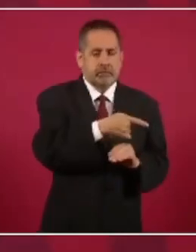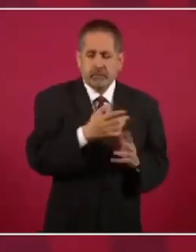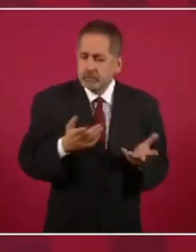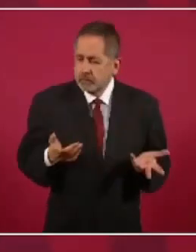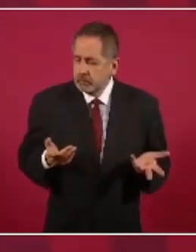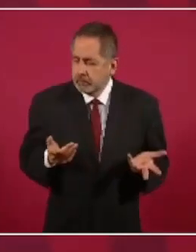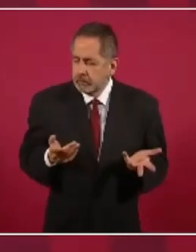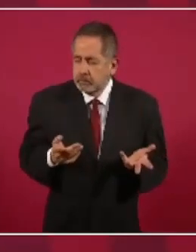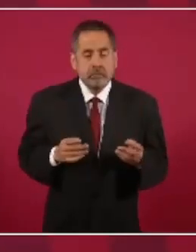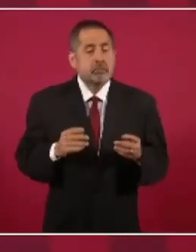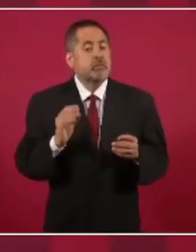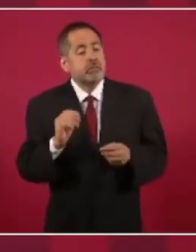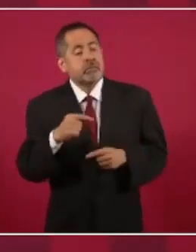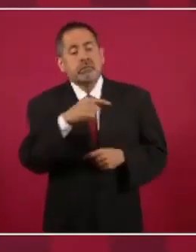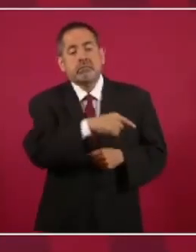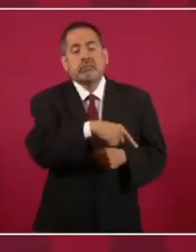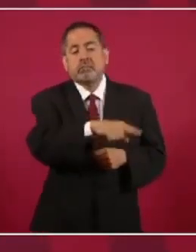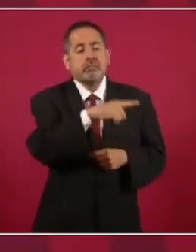estaban